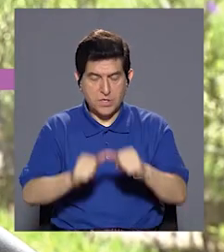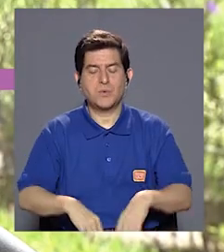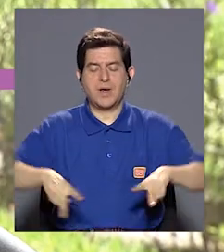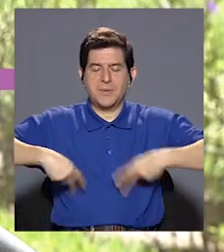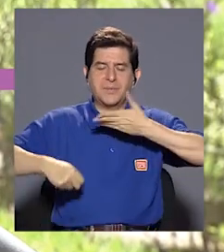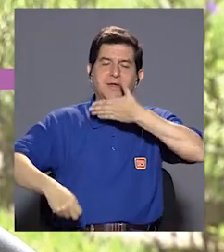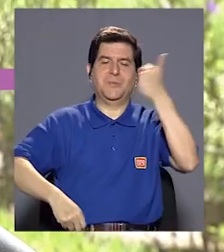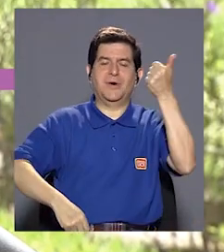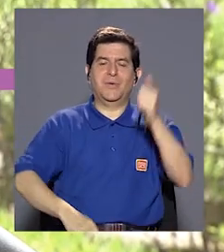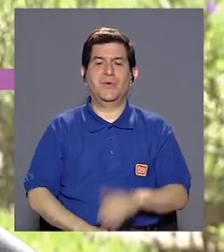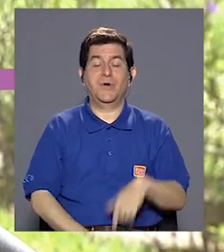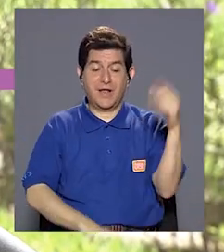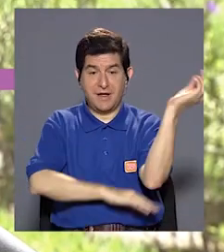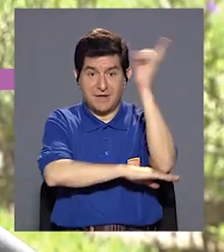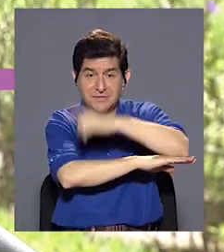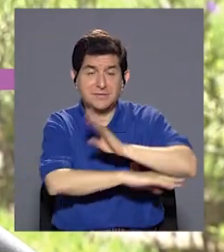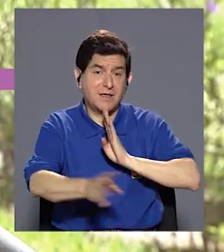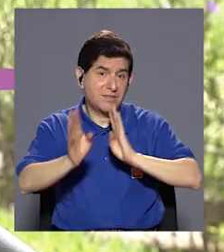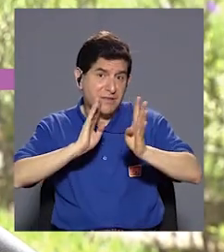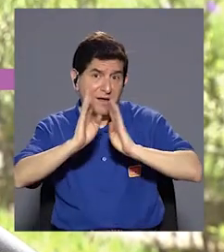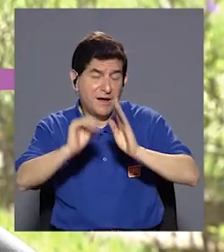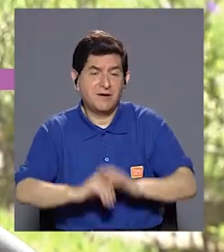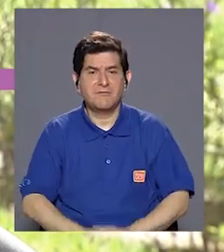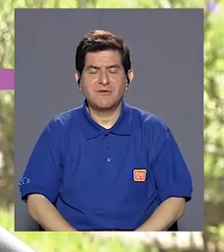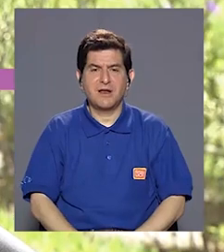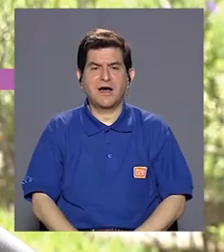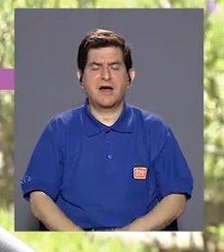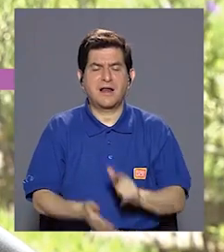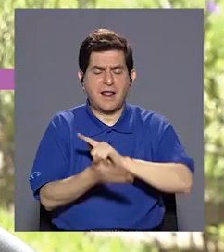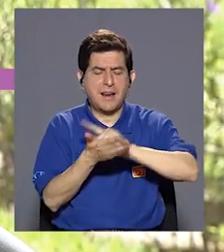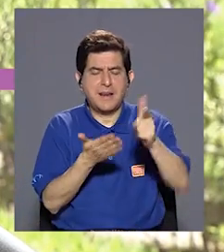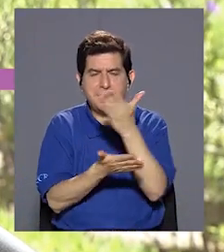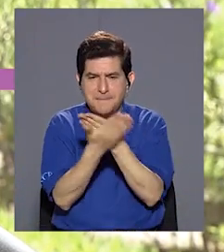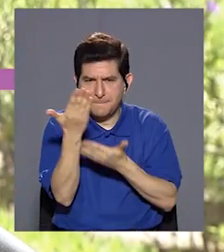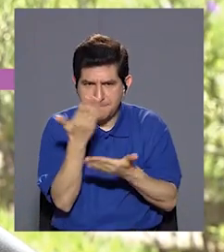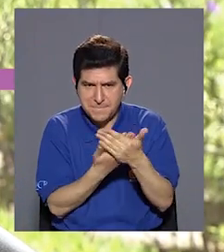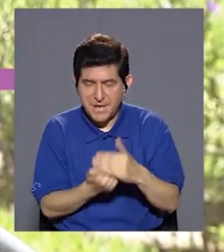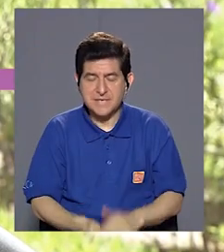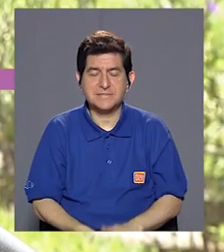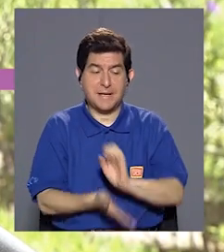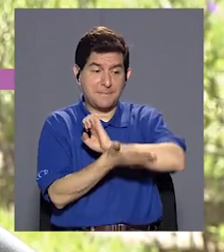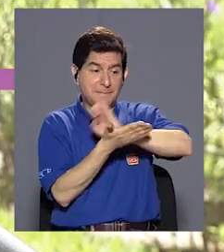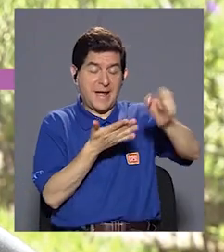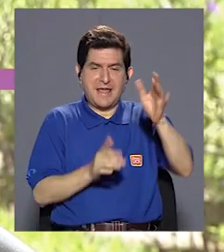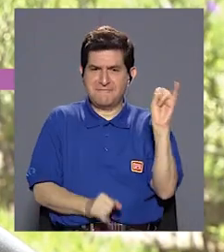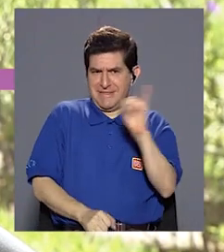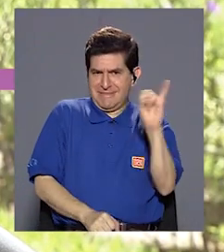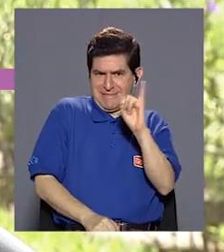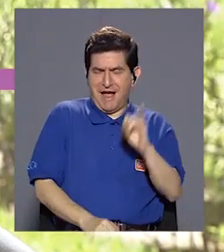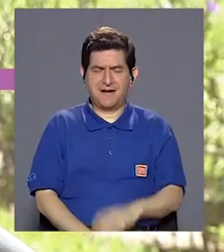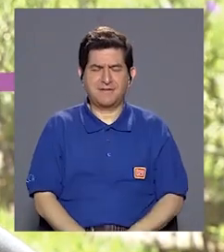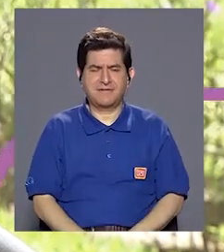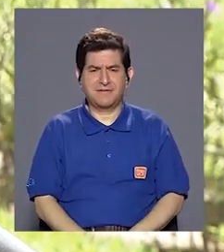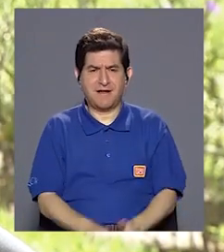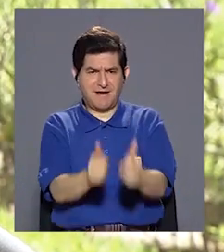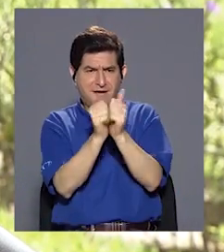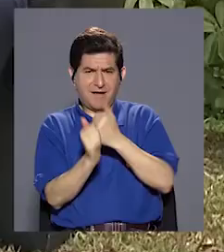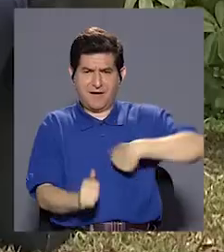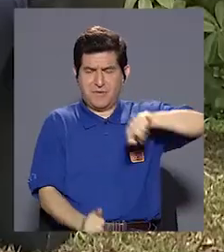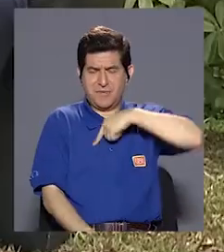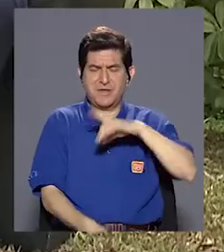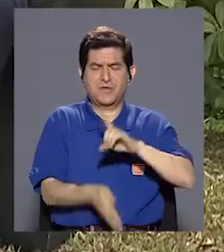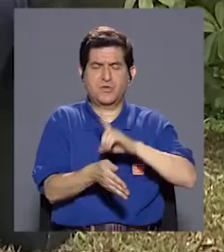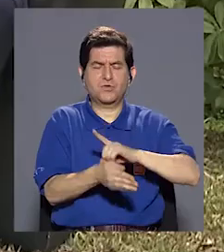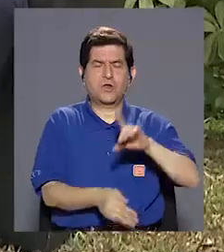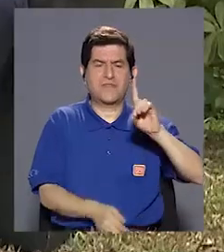Continuamos con más de Vivir Mejor el día de hoy conversando acerca del lavado de manos como prevención de infecciones. Para ello nos acompaña